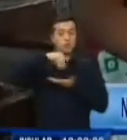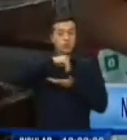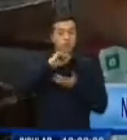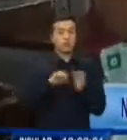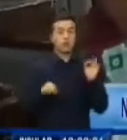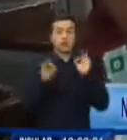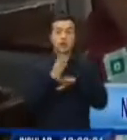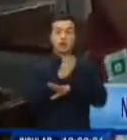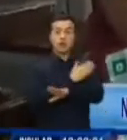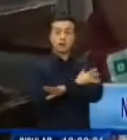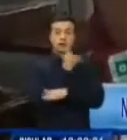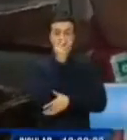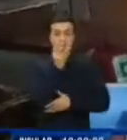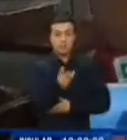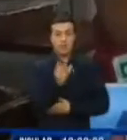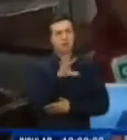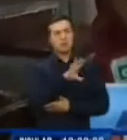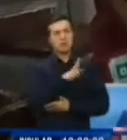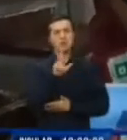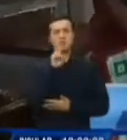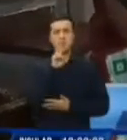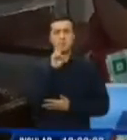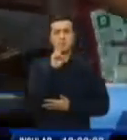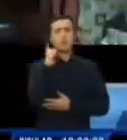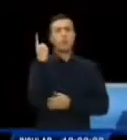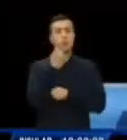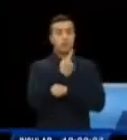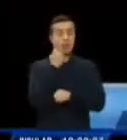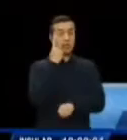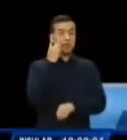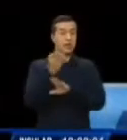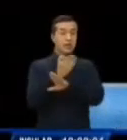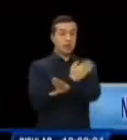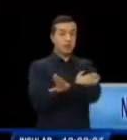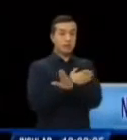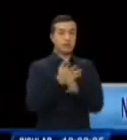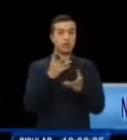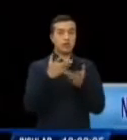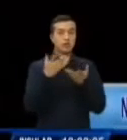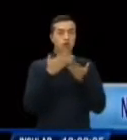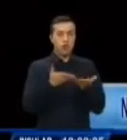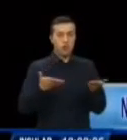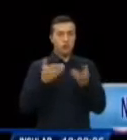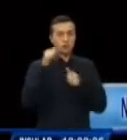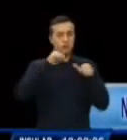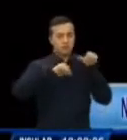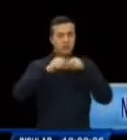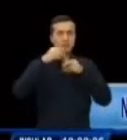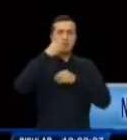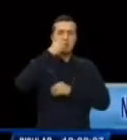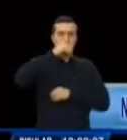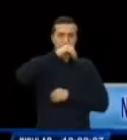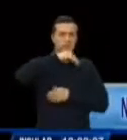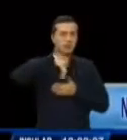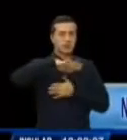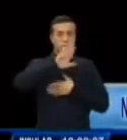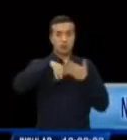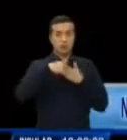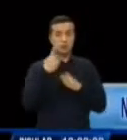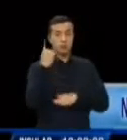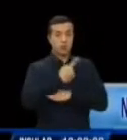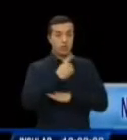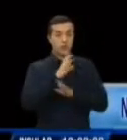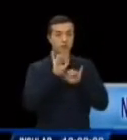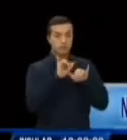pone a marinar el pago por lo general 24 horas el niño haga efecto y tengo un buen sabor después